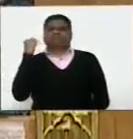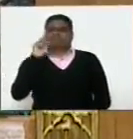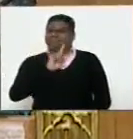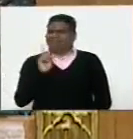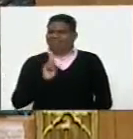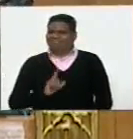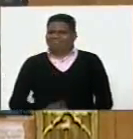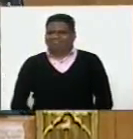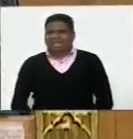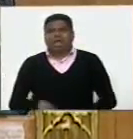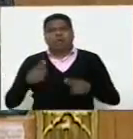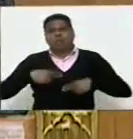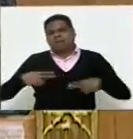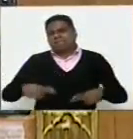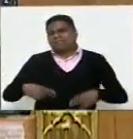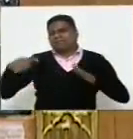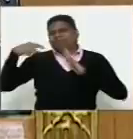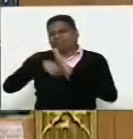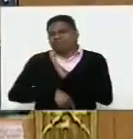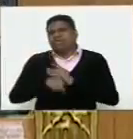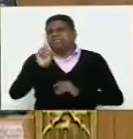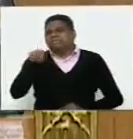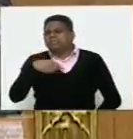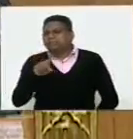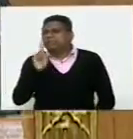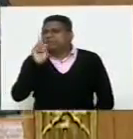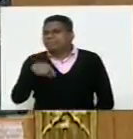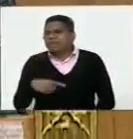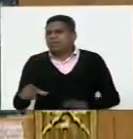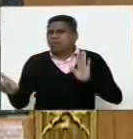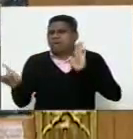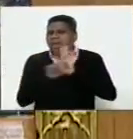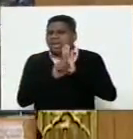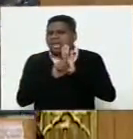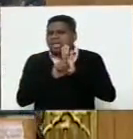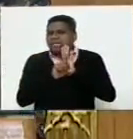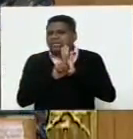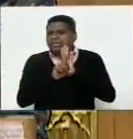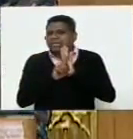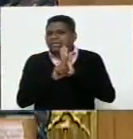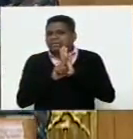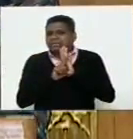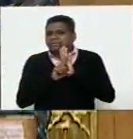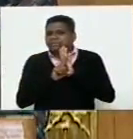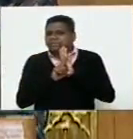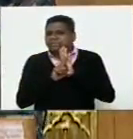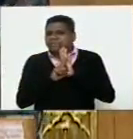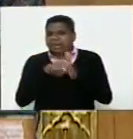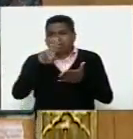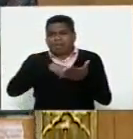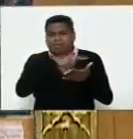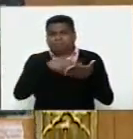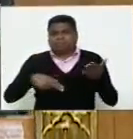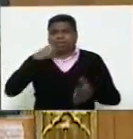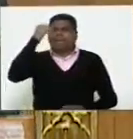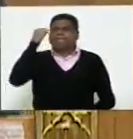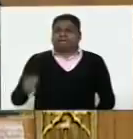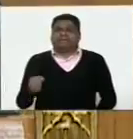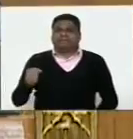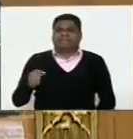profundamente humanista, sino también una ley descolonizadora,